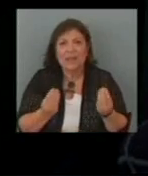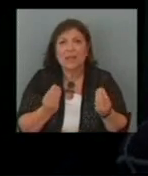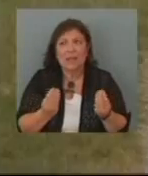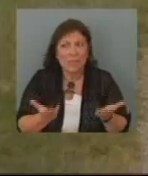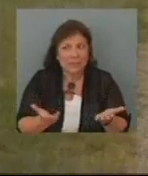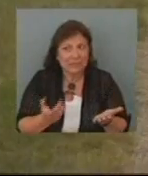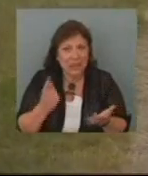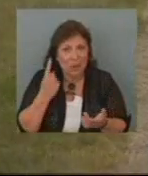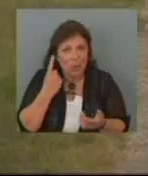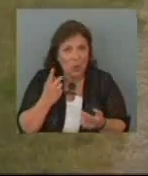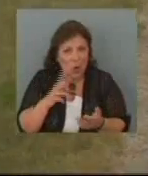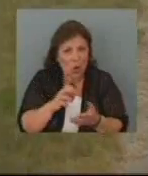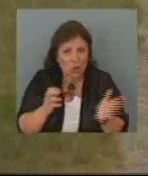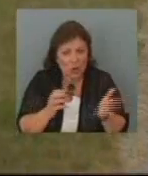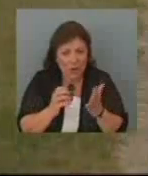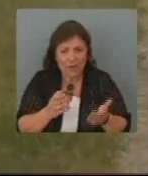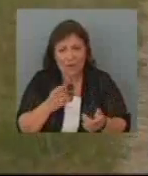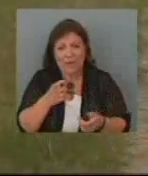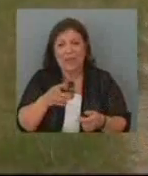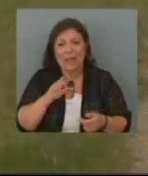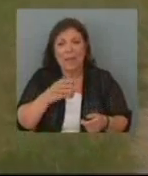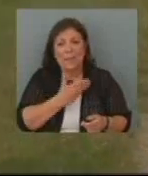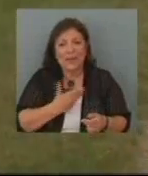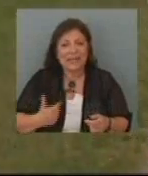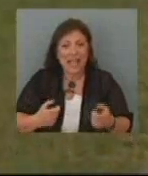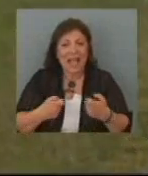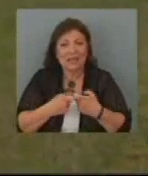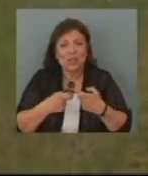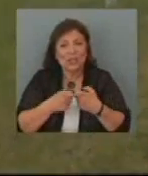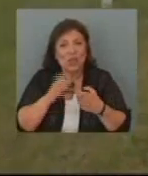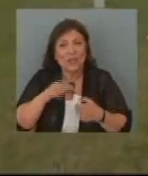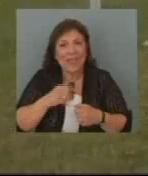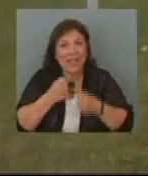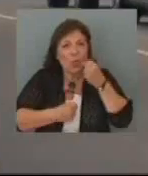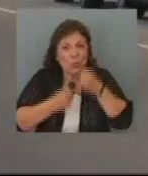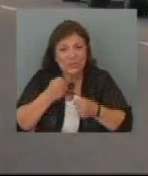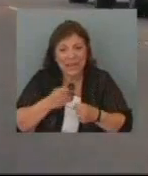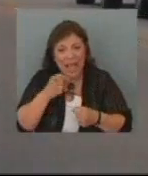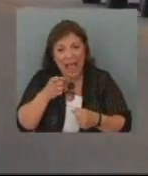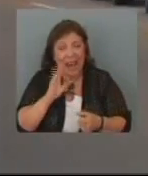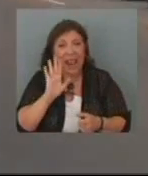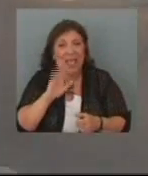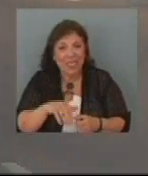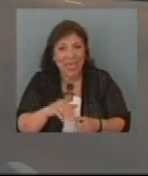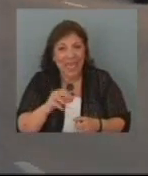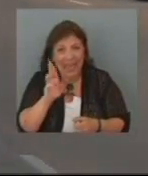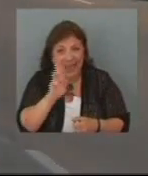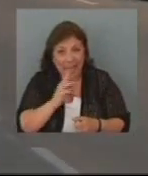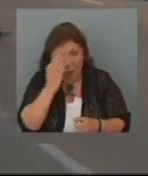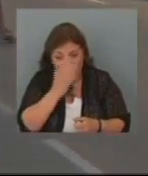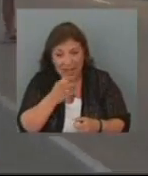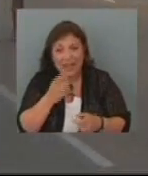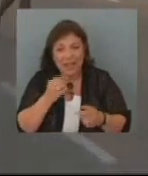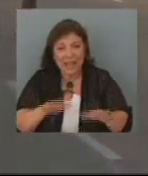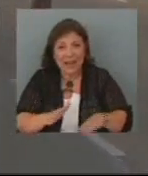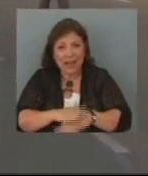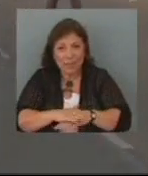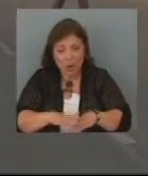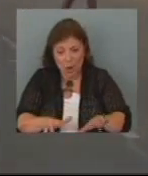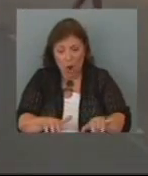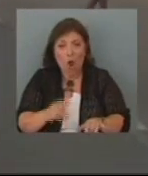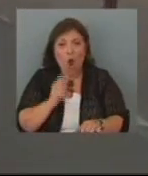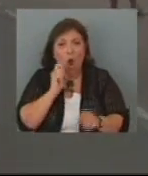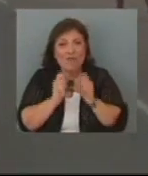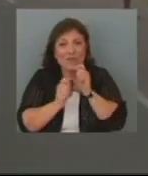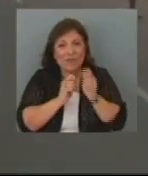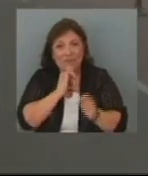esto? Leopoldo Cairuz, presidente de la Asociación Comercial e Industrial de Río Negro y responsable del Telecentro y de la Oficina de Información